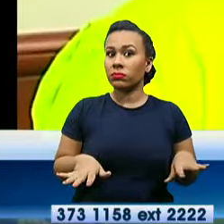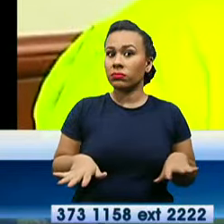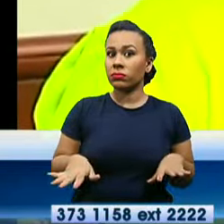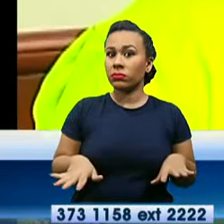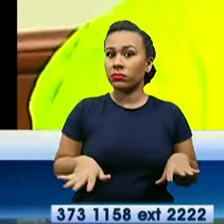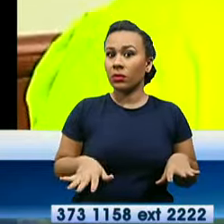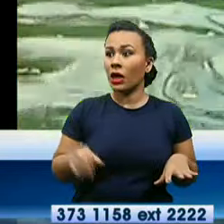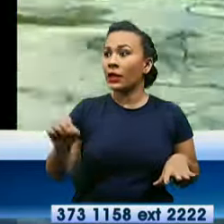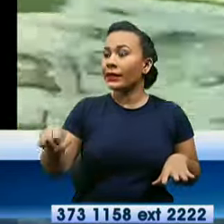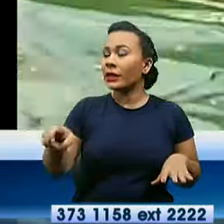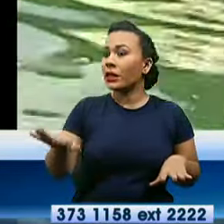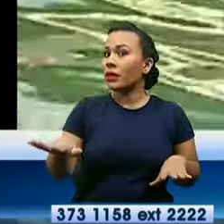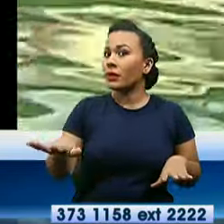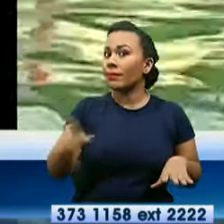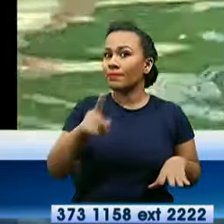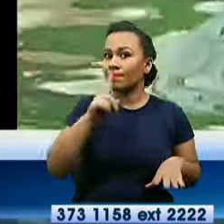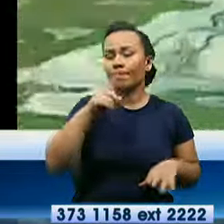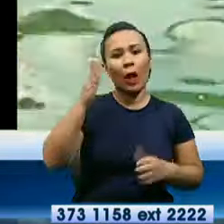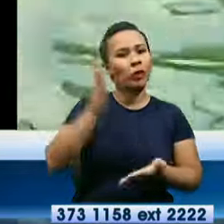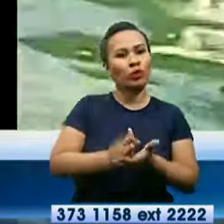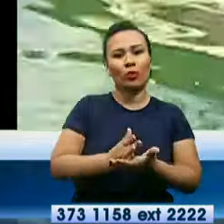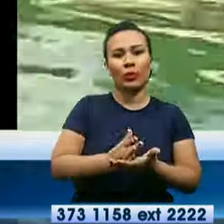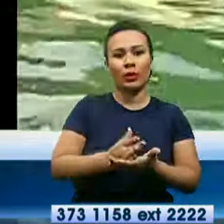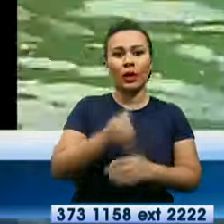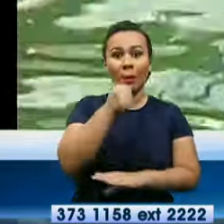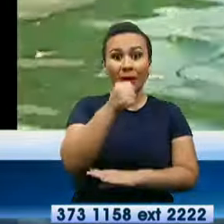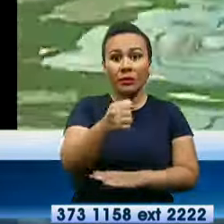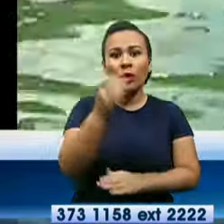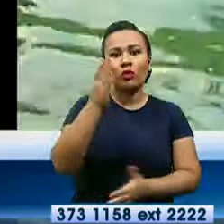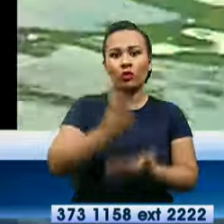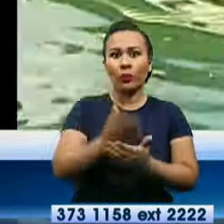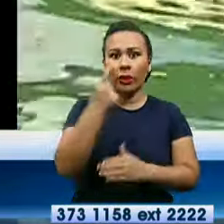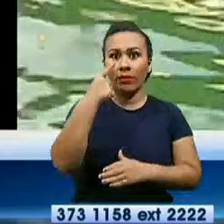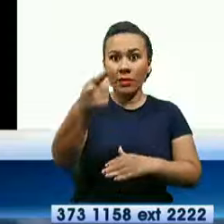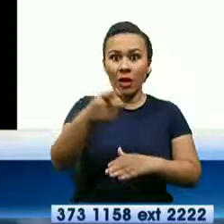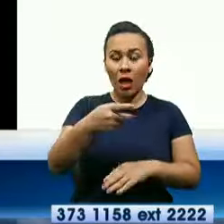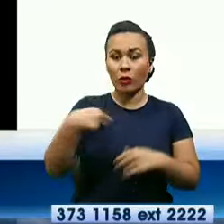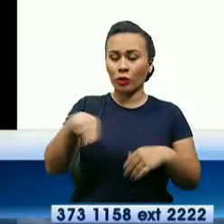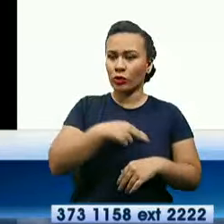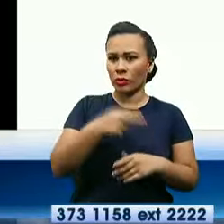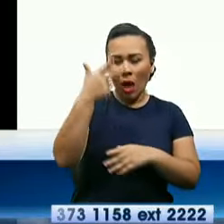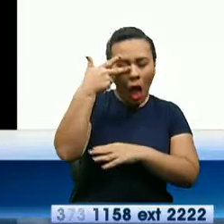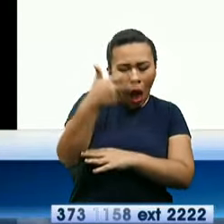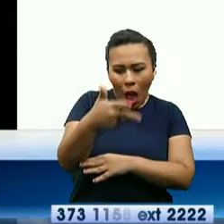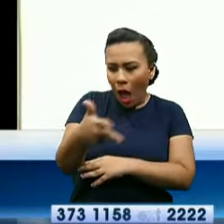Sí. La rueda de prensa a la que asistimos debió terminar en ese instante.